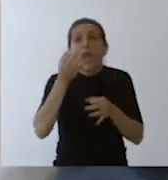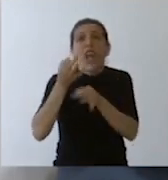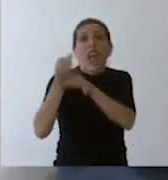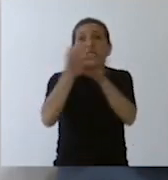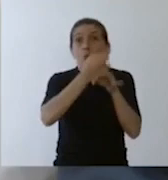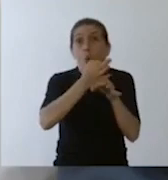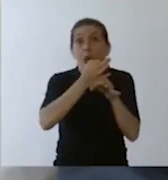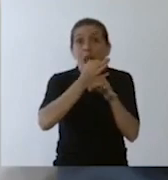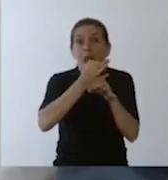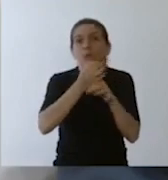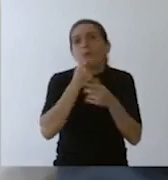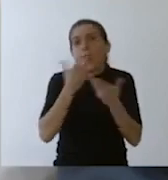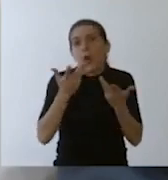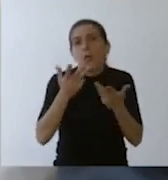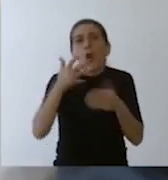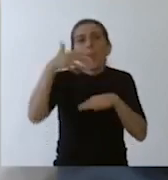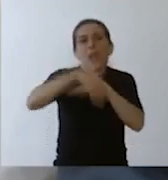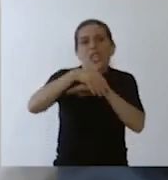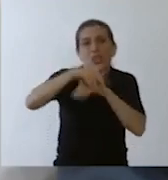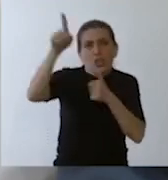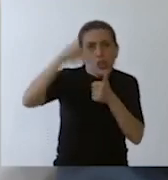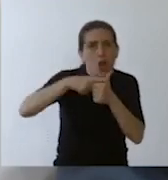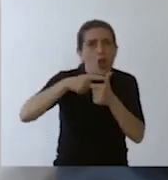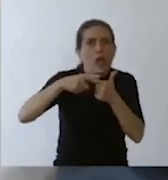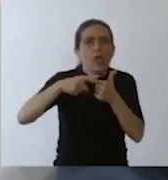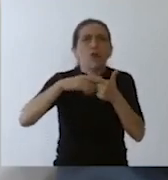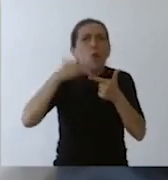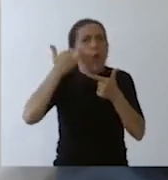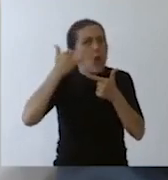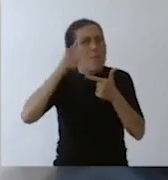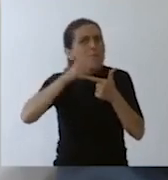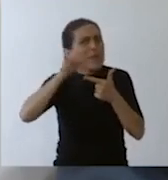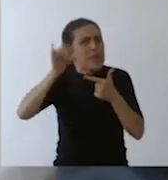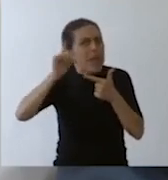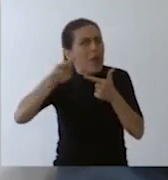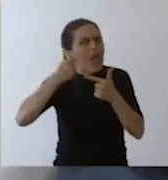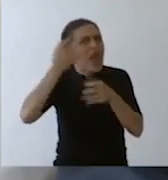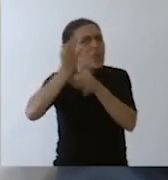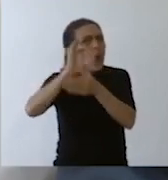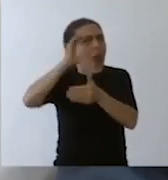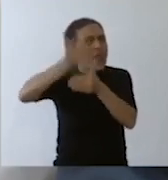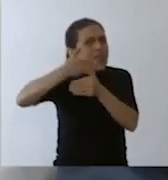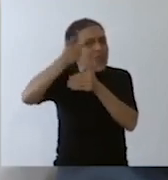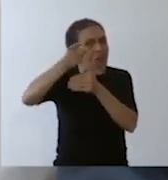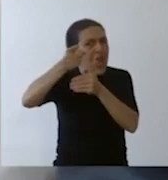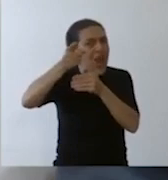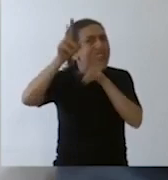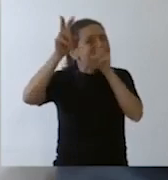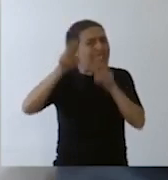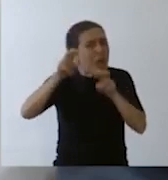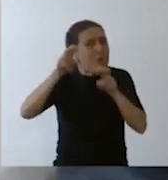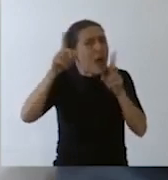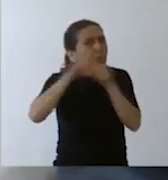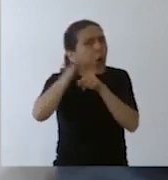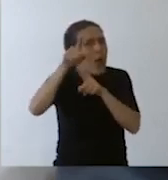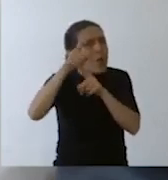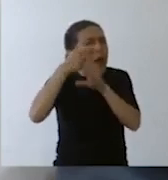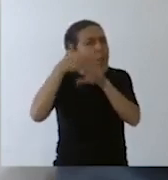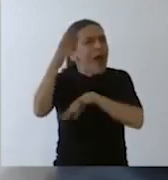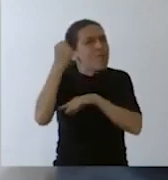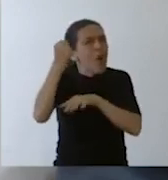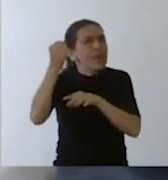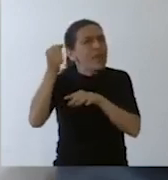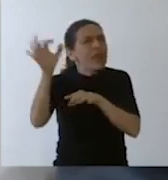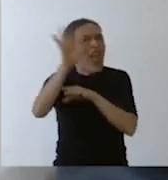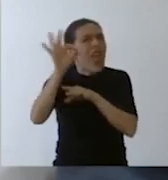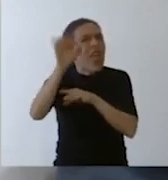escuelas que tomó, por ejemplo, Misiones y supongo que Jujuy también, están en relación más al dengue que al coronavirus. También sé